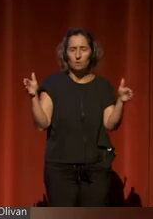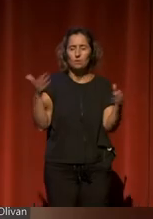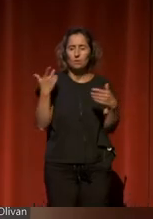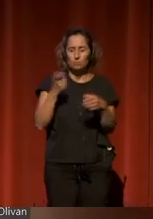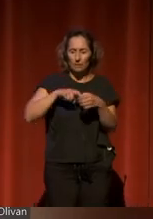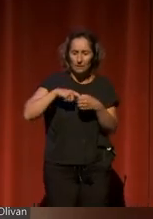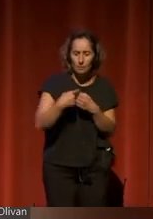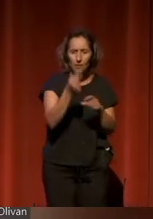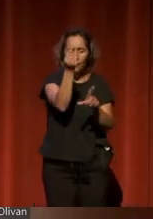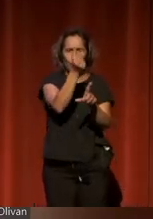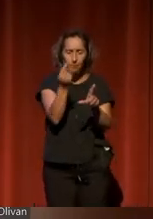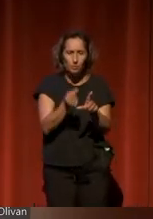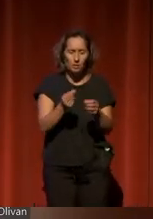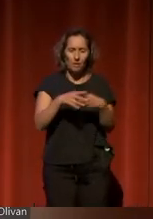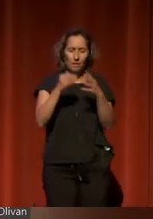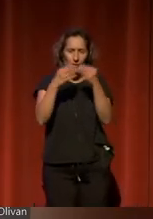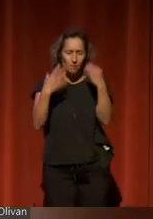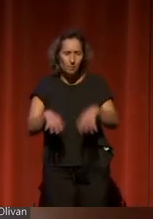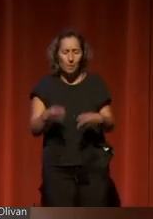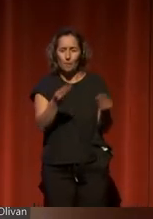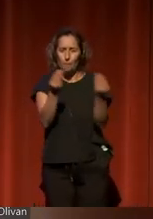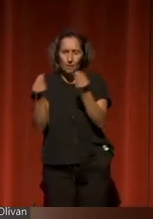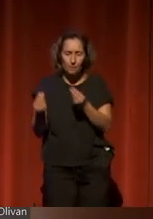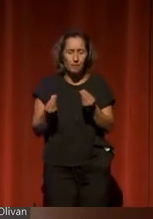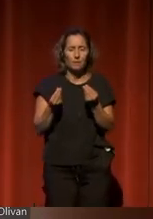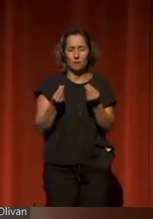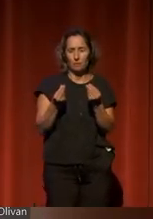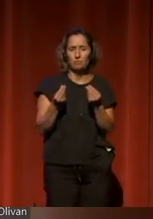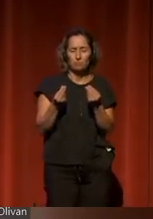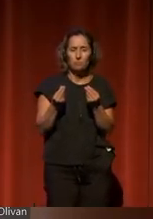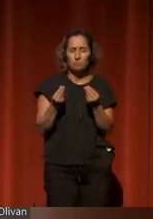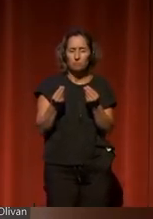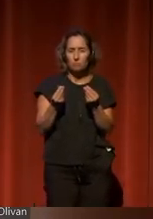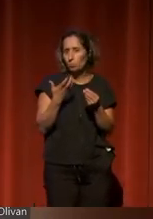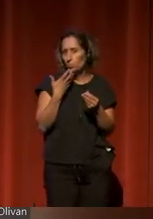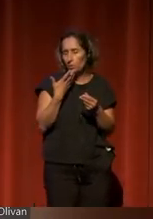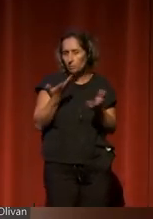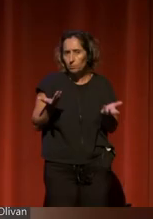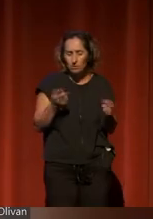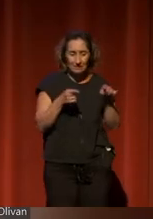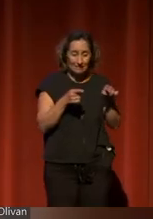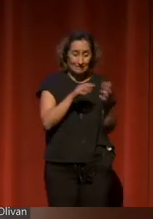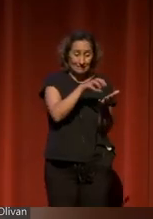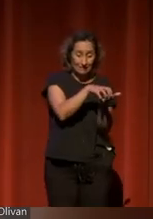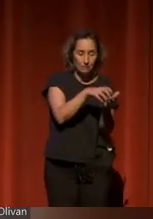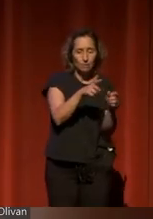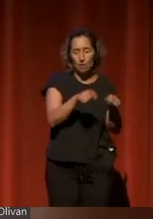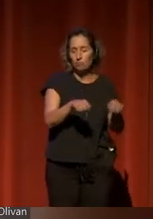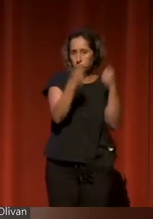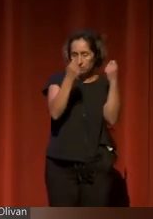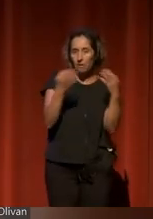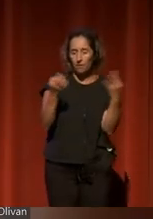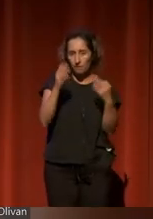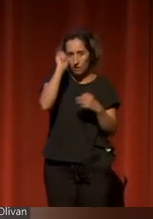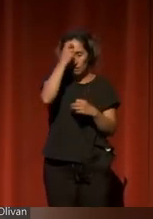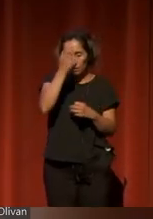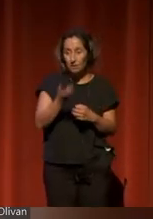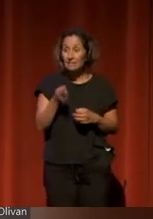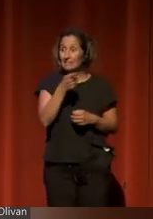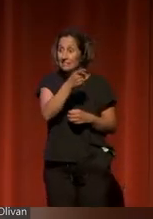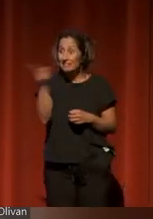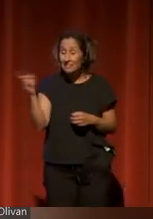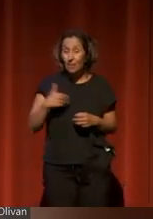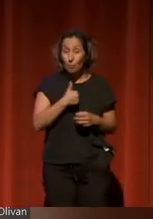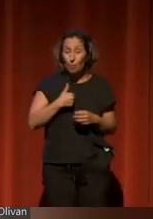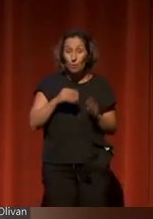participación democracia medio ambiente no por ejemplo no y y o feminismo no y creo que ahí tenéis un un